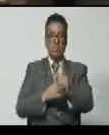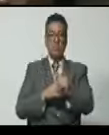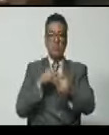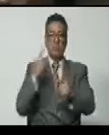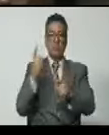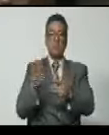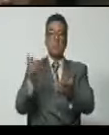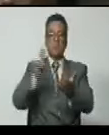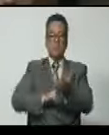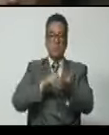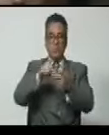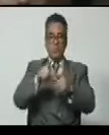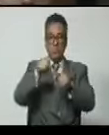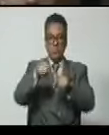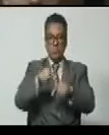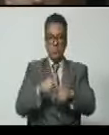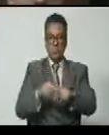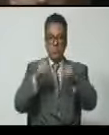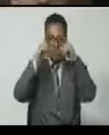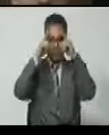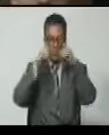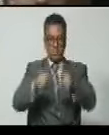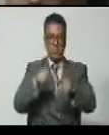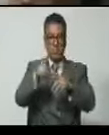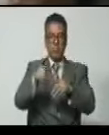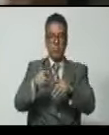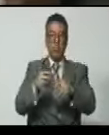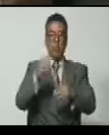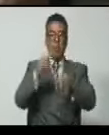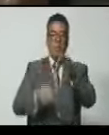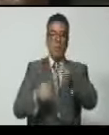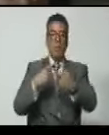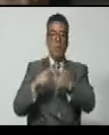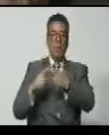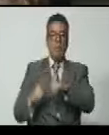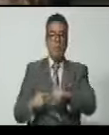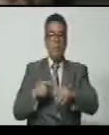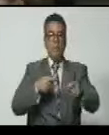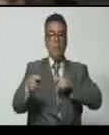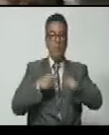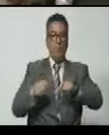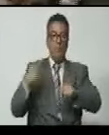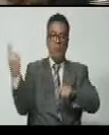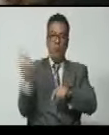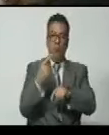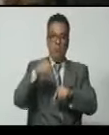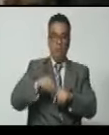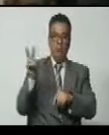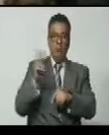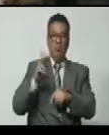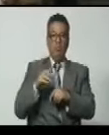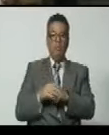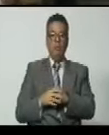son ratificadas a través de este decreto para además justificar cualquier tipo de acción contra Venezuela.